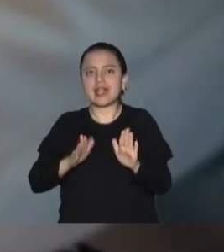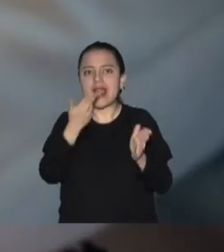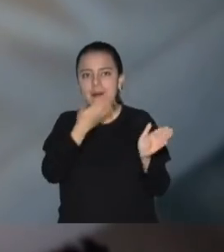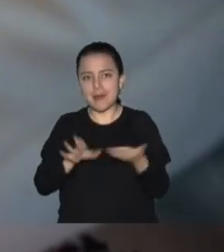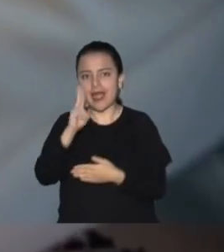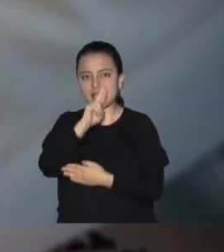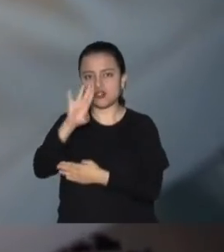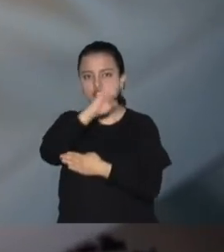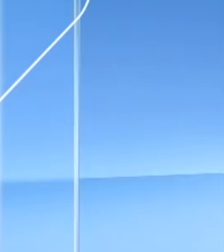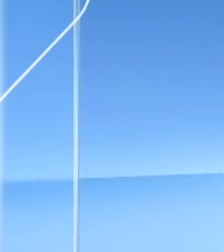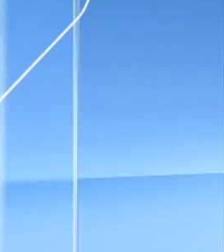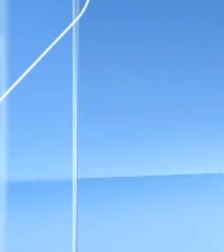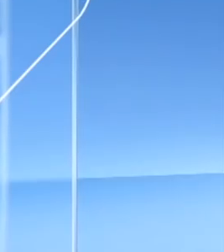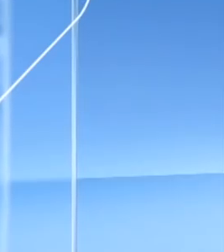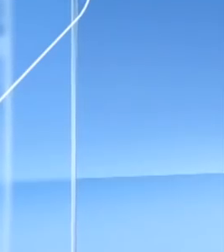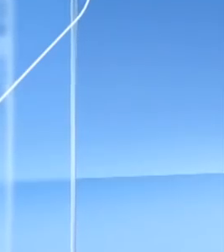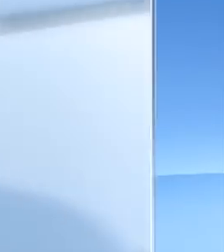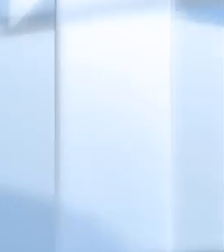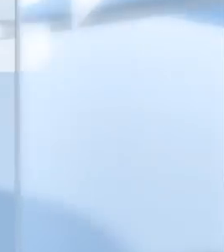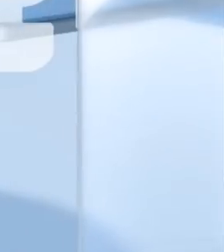el COVID-19.